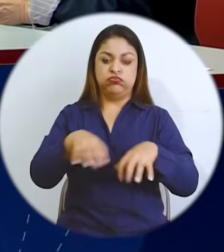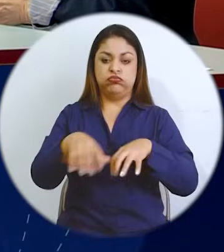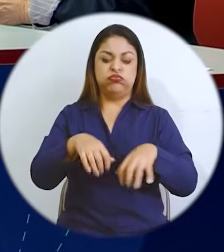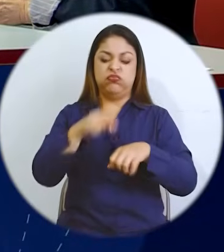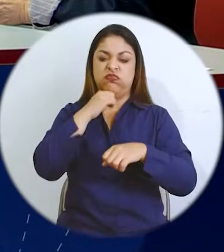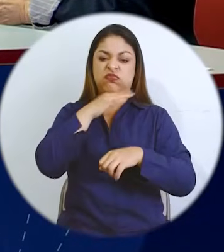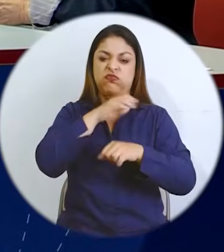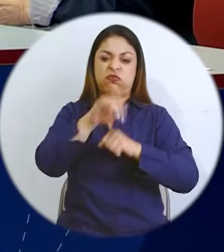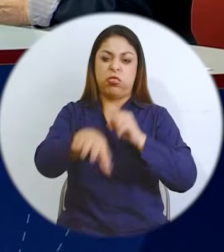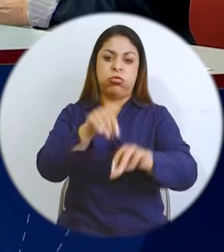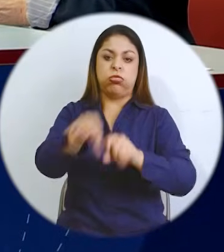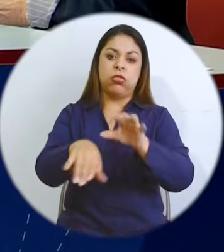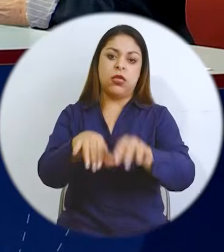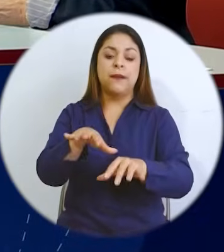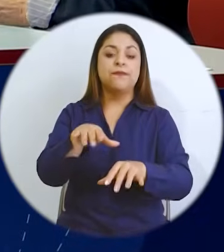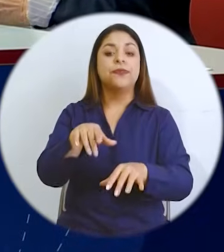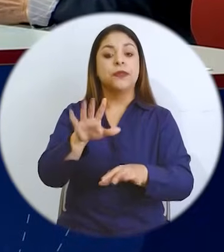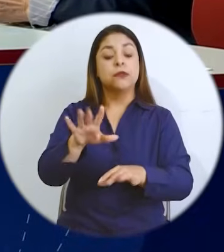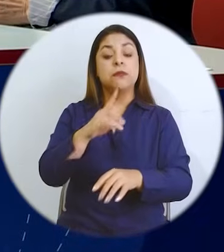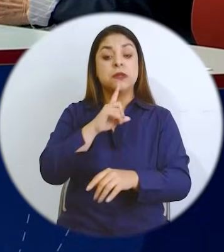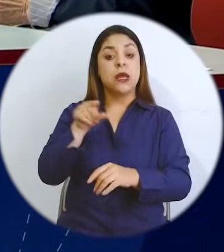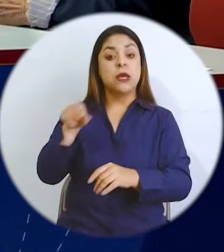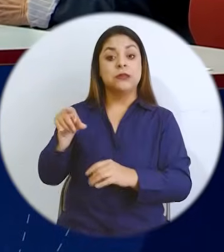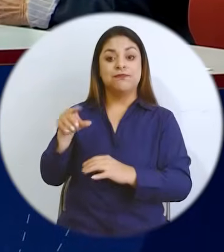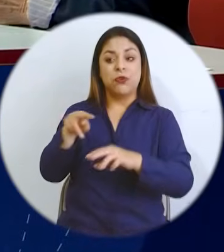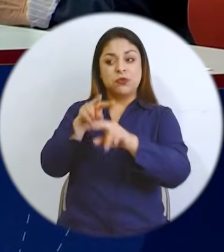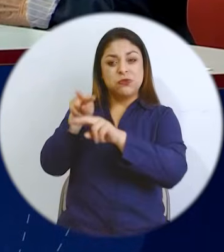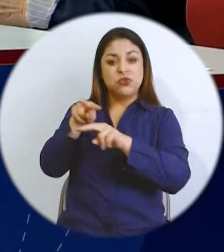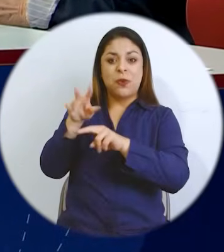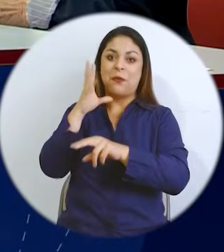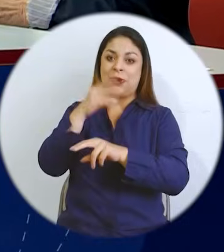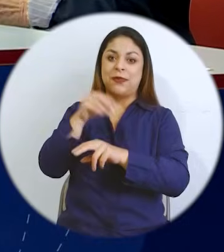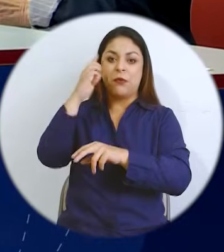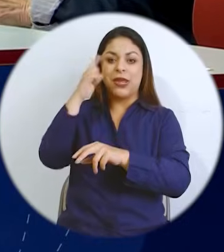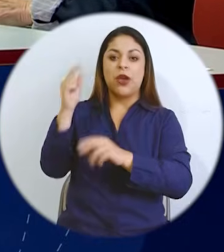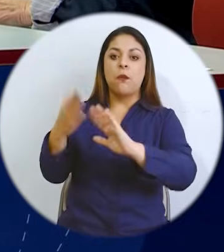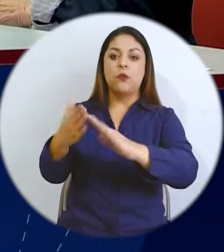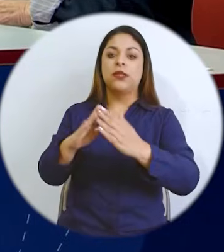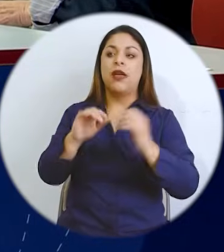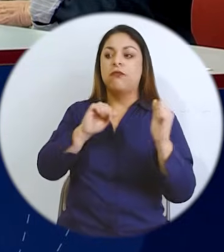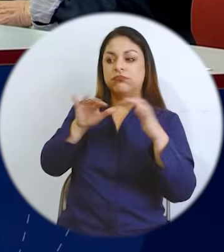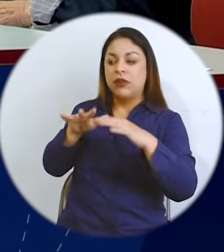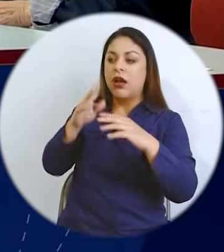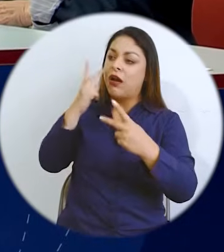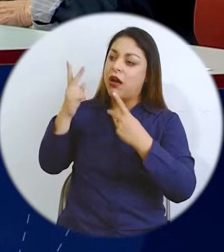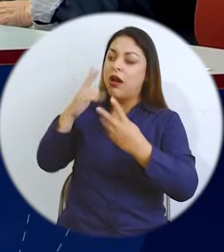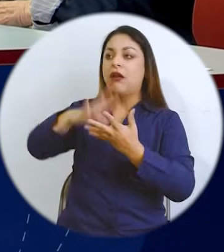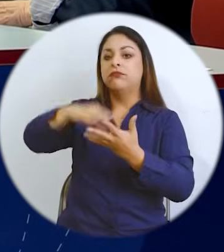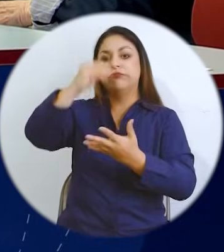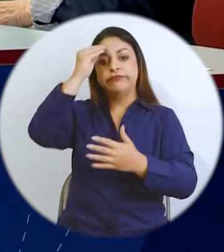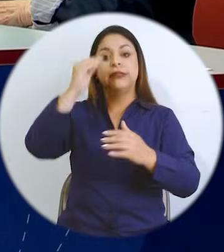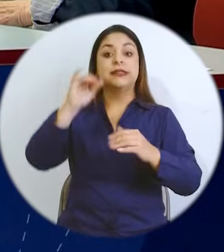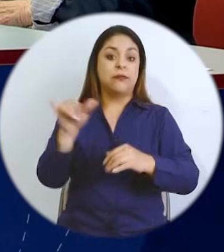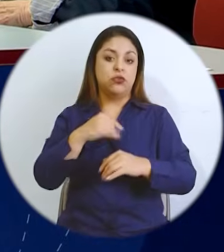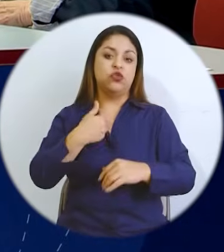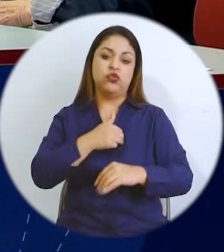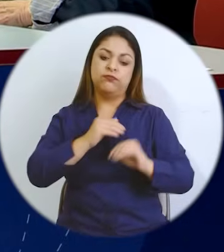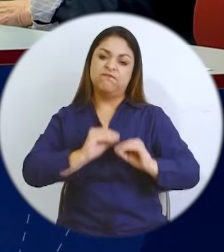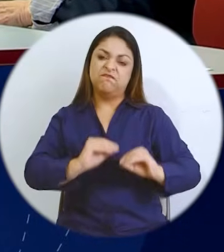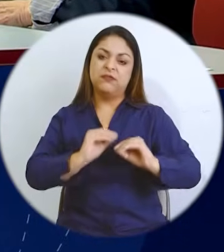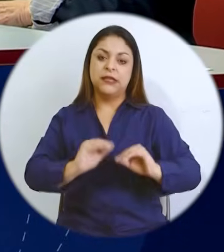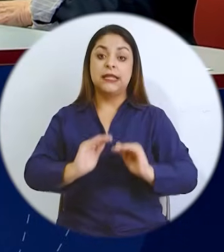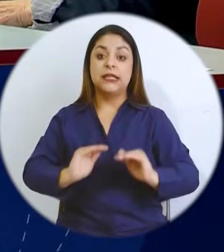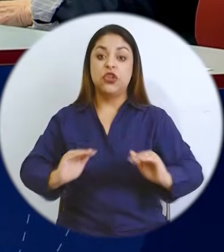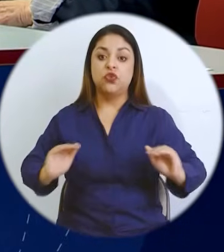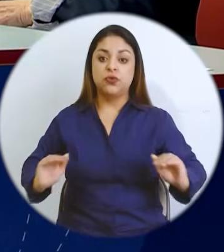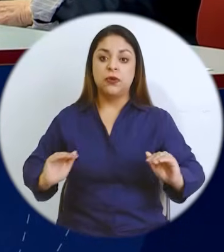nuestras actividades humanas. Entonces, esa actividad es muy bonita porque involucra a la comunidad. Tratamos de